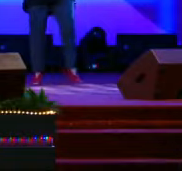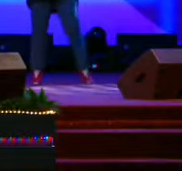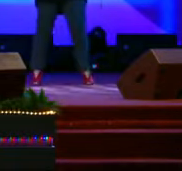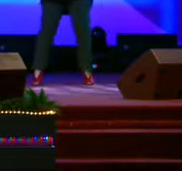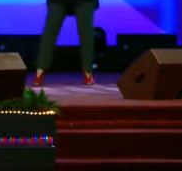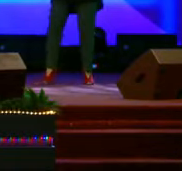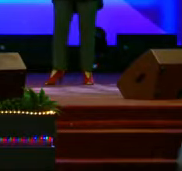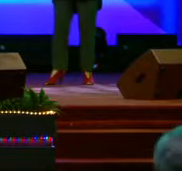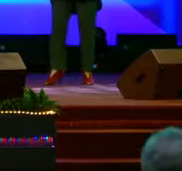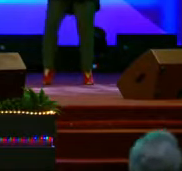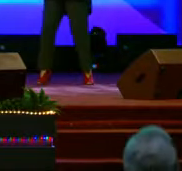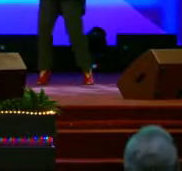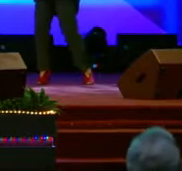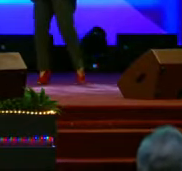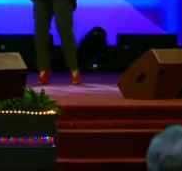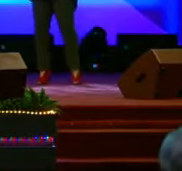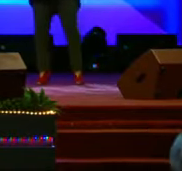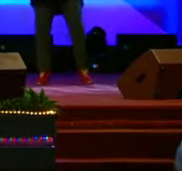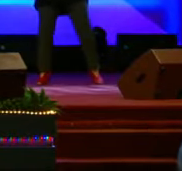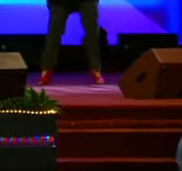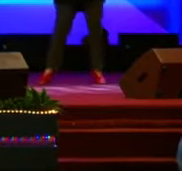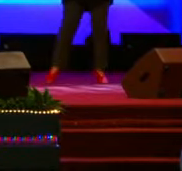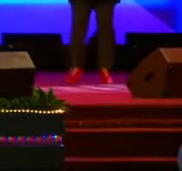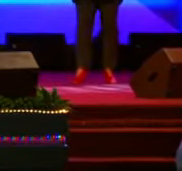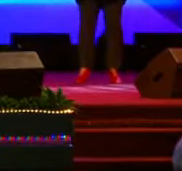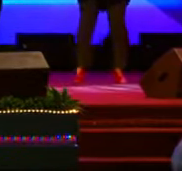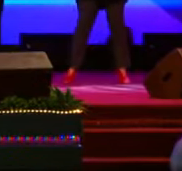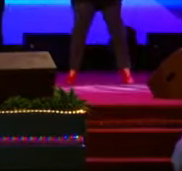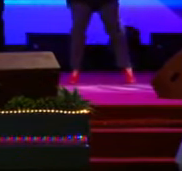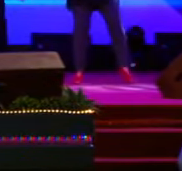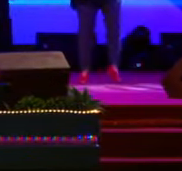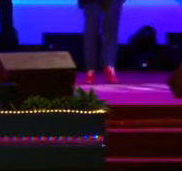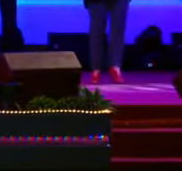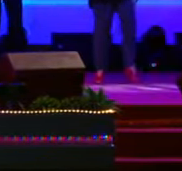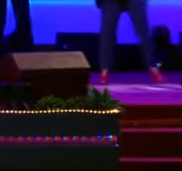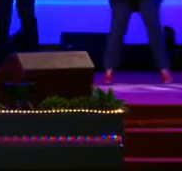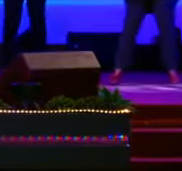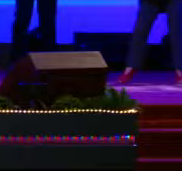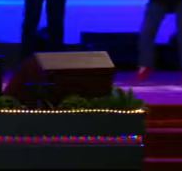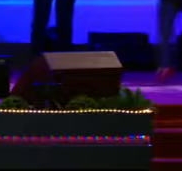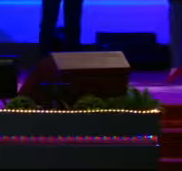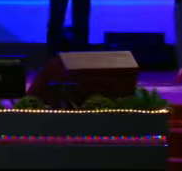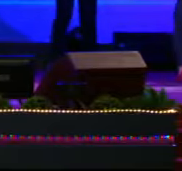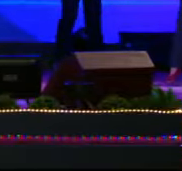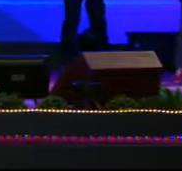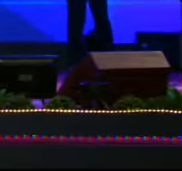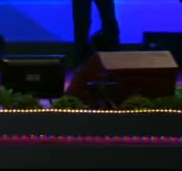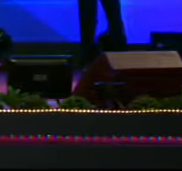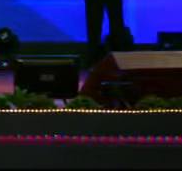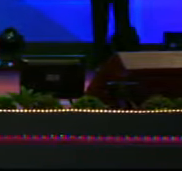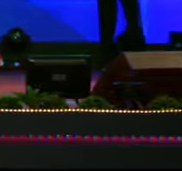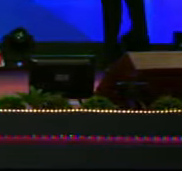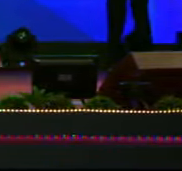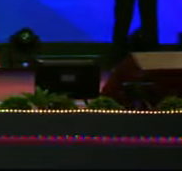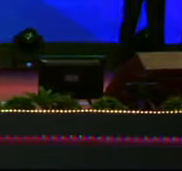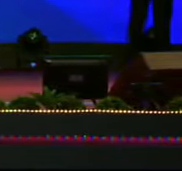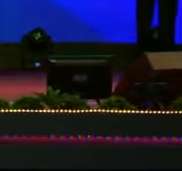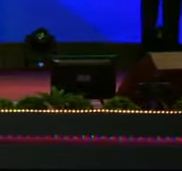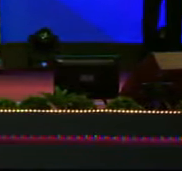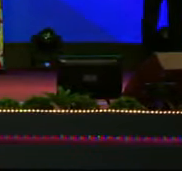aleja amarga hiel. Por fe yo iré al cielo. La vacuna, están vacunando en el Salón